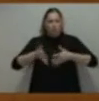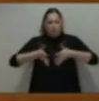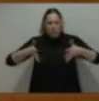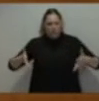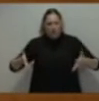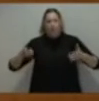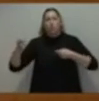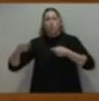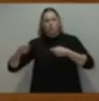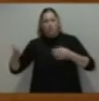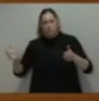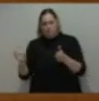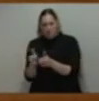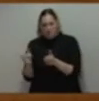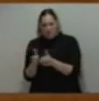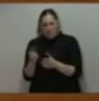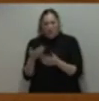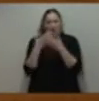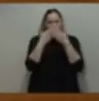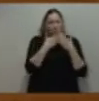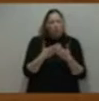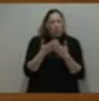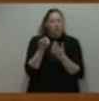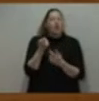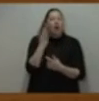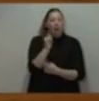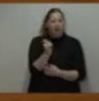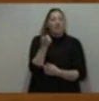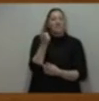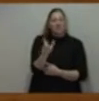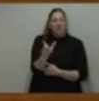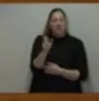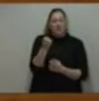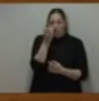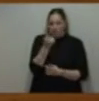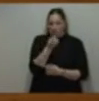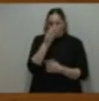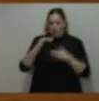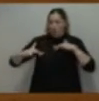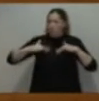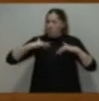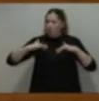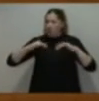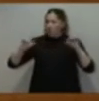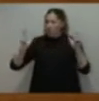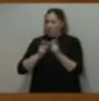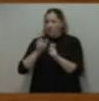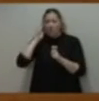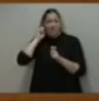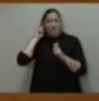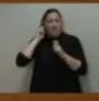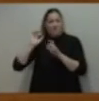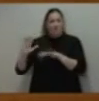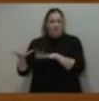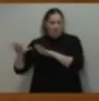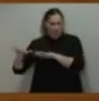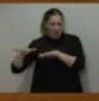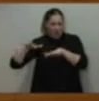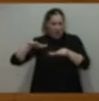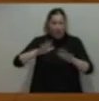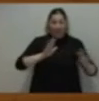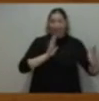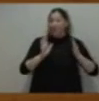comercios la existencia de esta tasa rosa. La gran movilización provocada en colectivos feministas en aquel entonces llevó